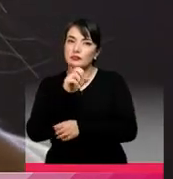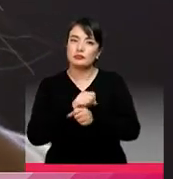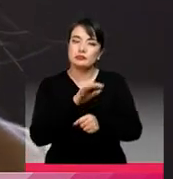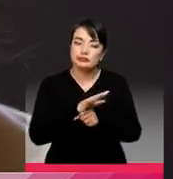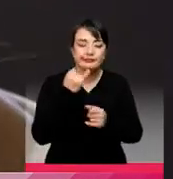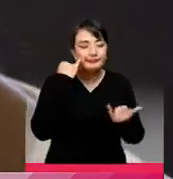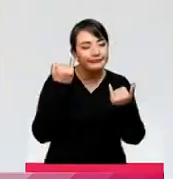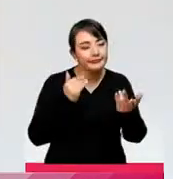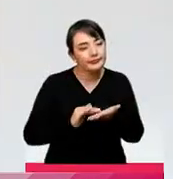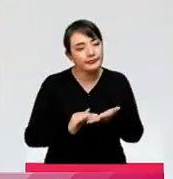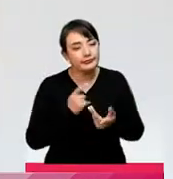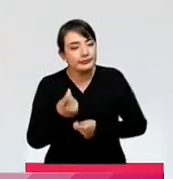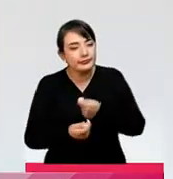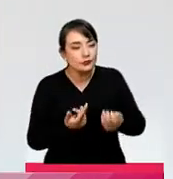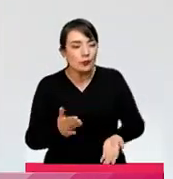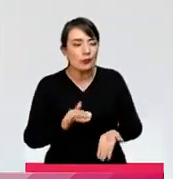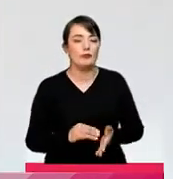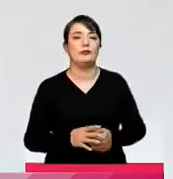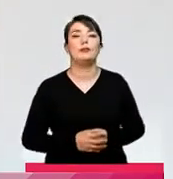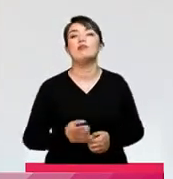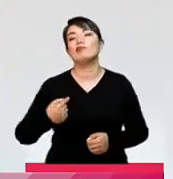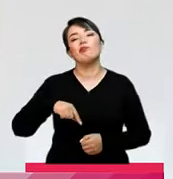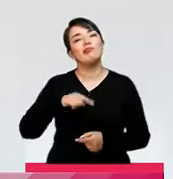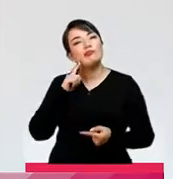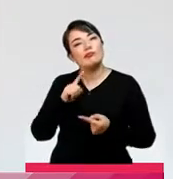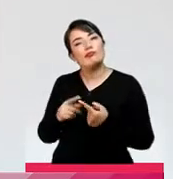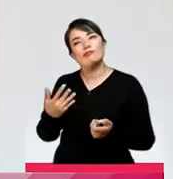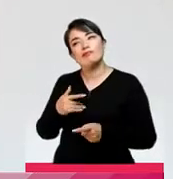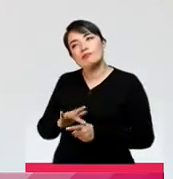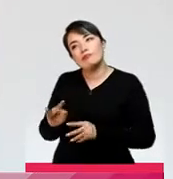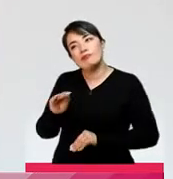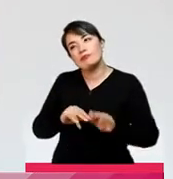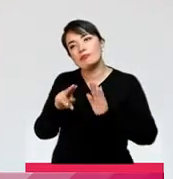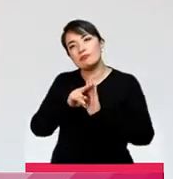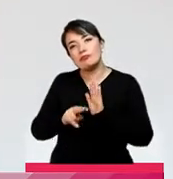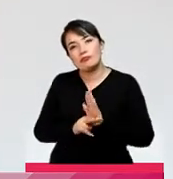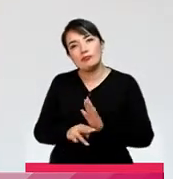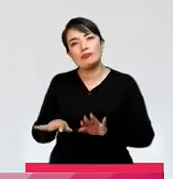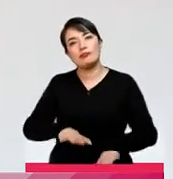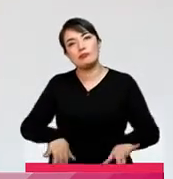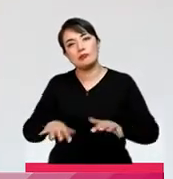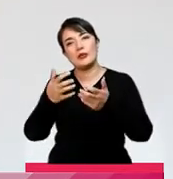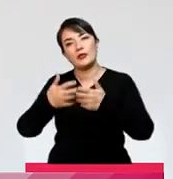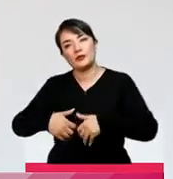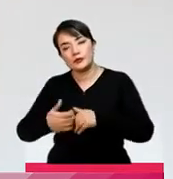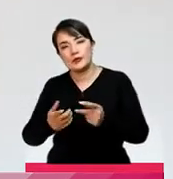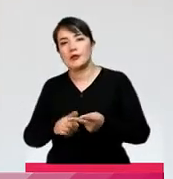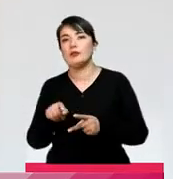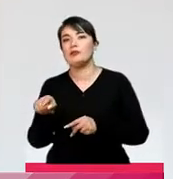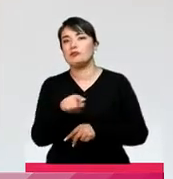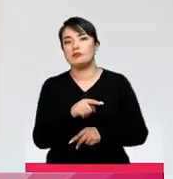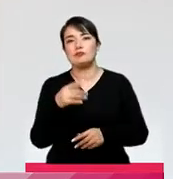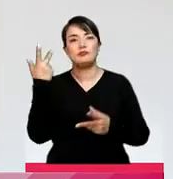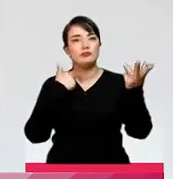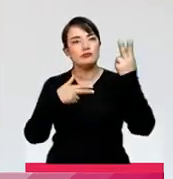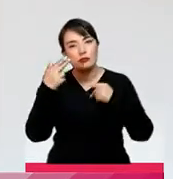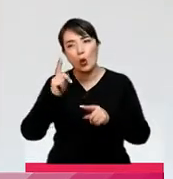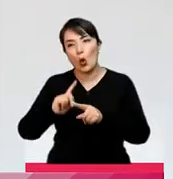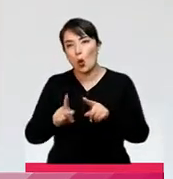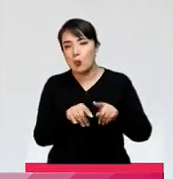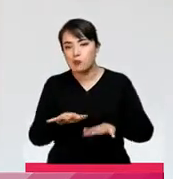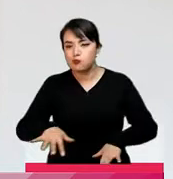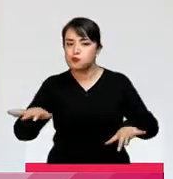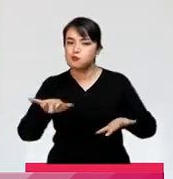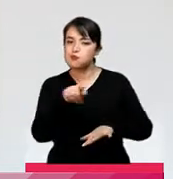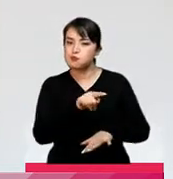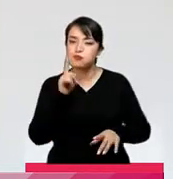la reactivación. Estamos trabajando en la implementación de protocolos tanto en las fábricas como en peluquerías y lugares de distribución con